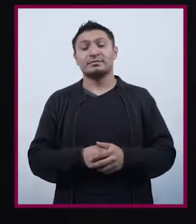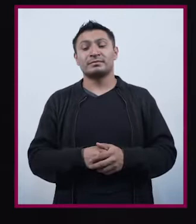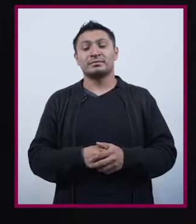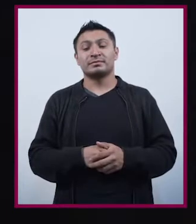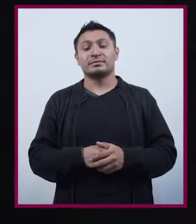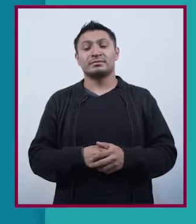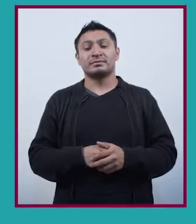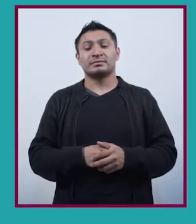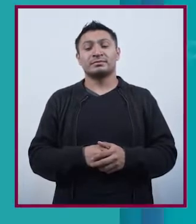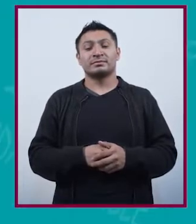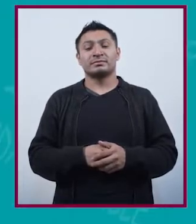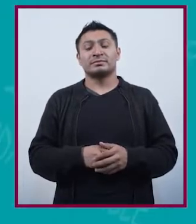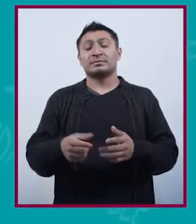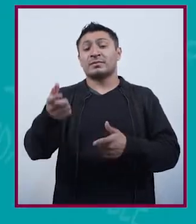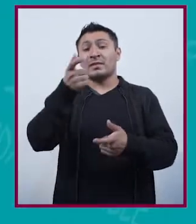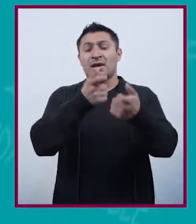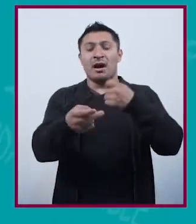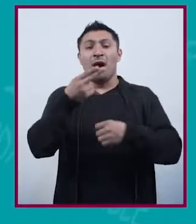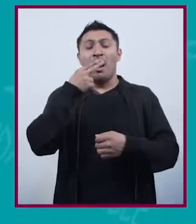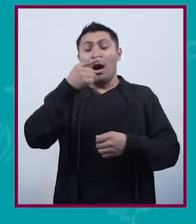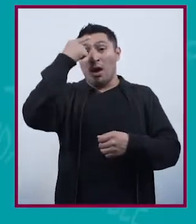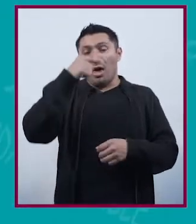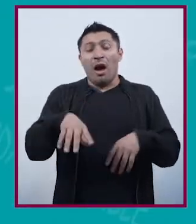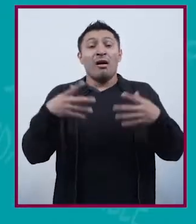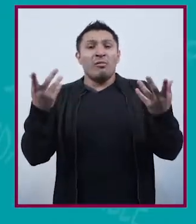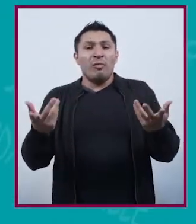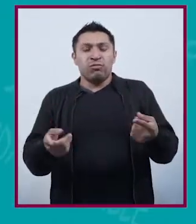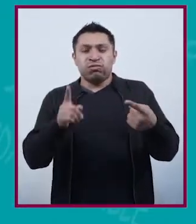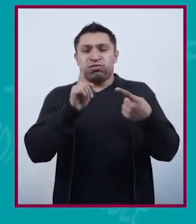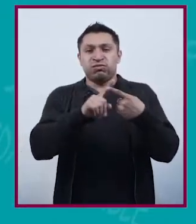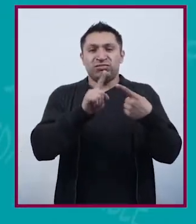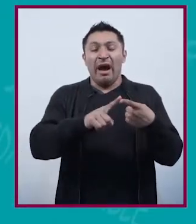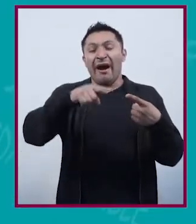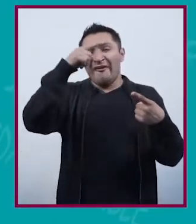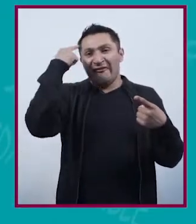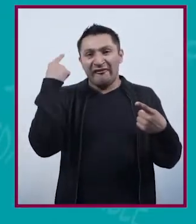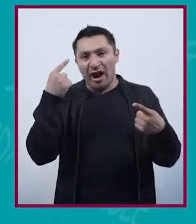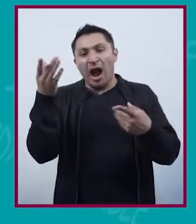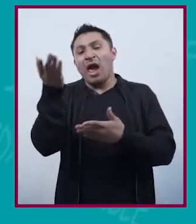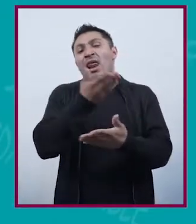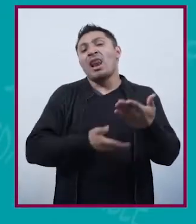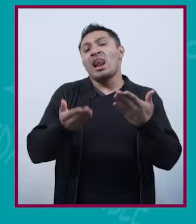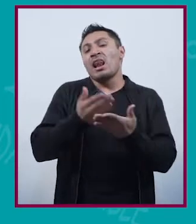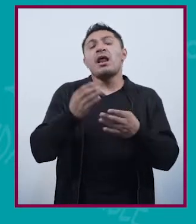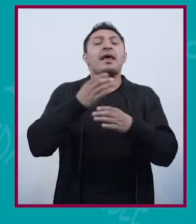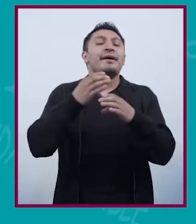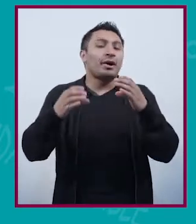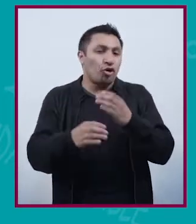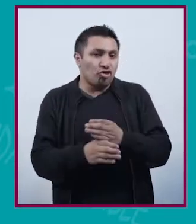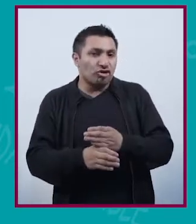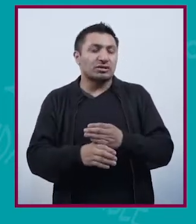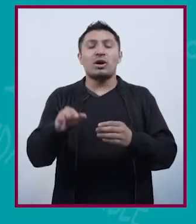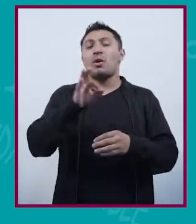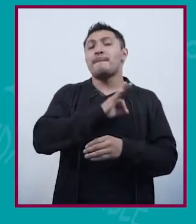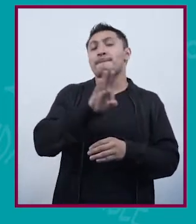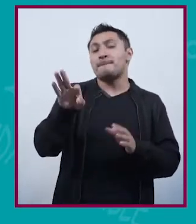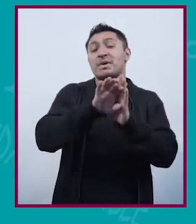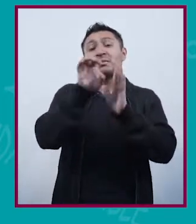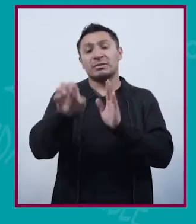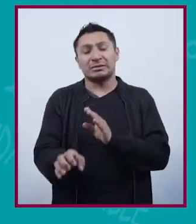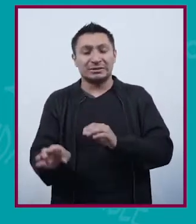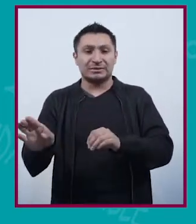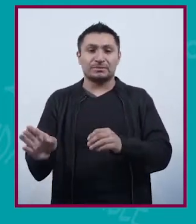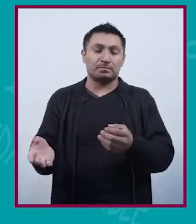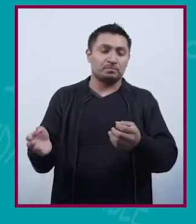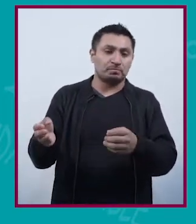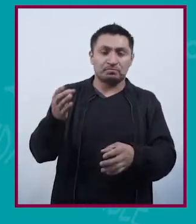siguientes. El dinero sirve para 1. Facilitar el intercambio de mercancías. Estas pueden